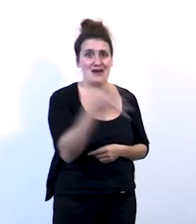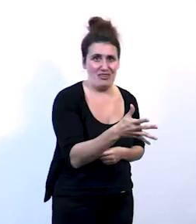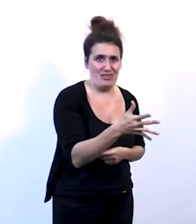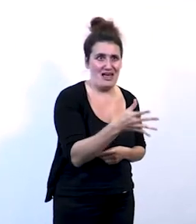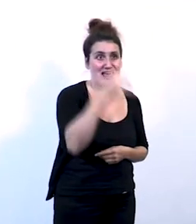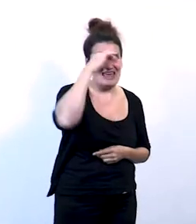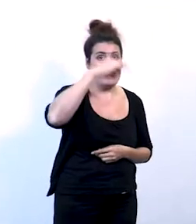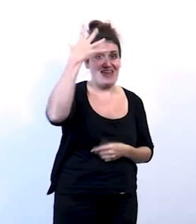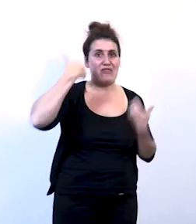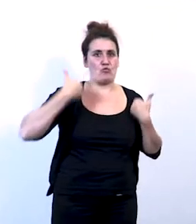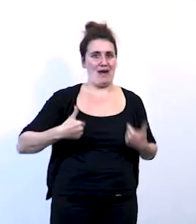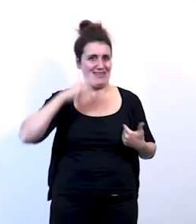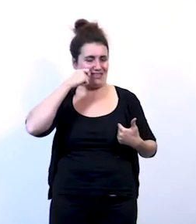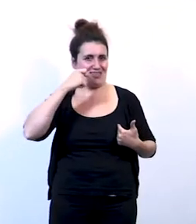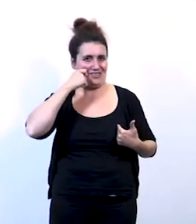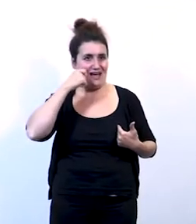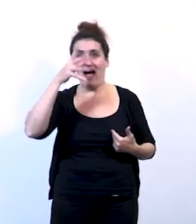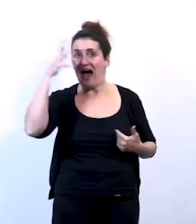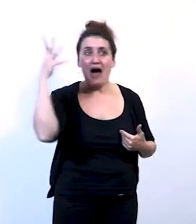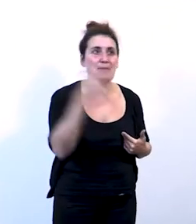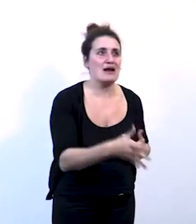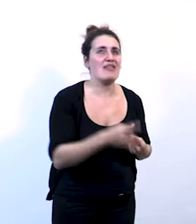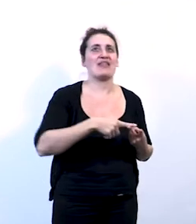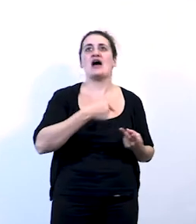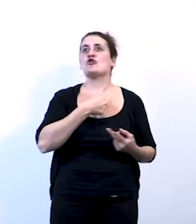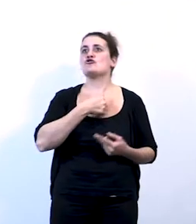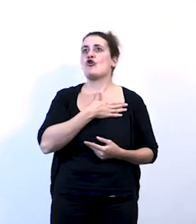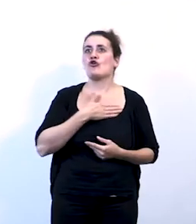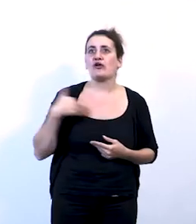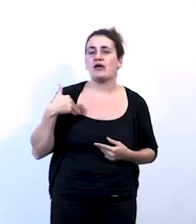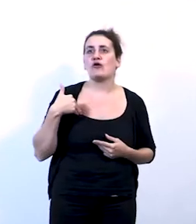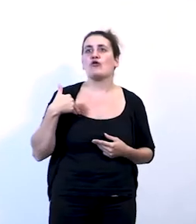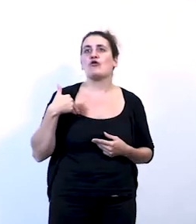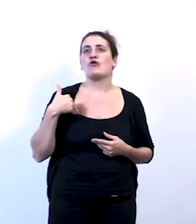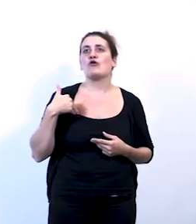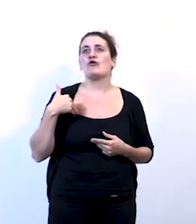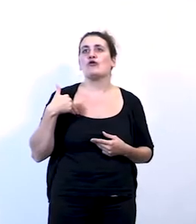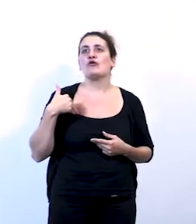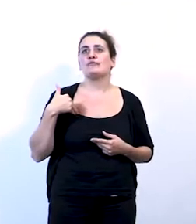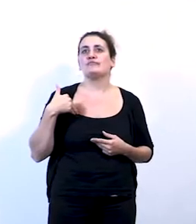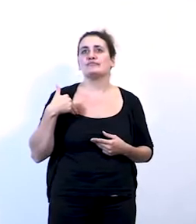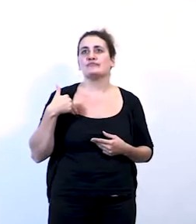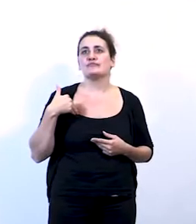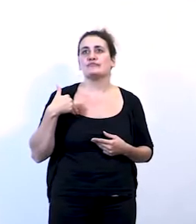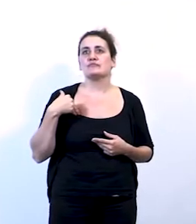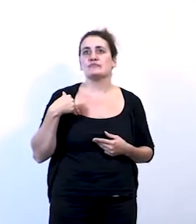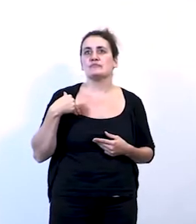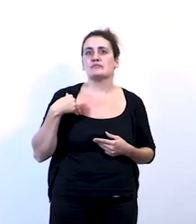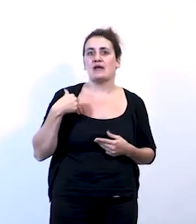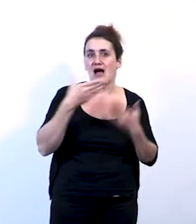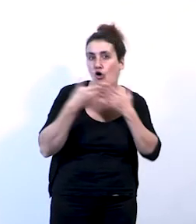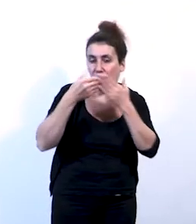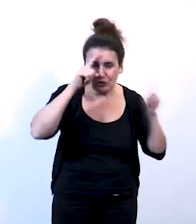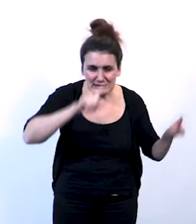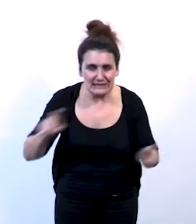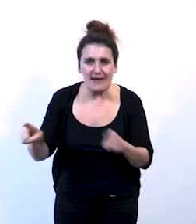de la humanidad, que amenaza lo que yo quiero enseñar a los pequeñines en colegios,